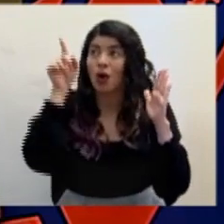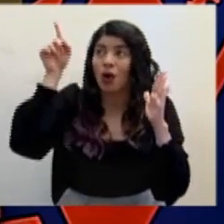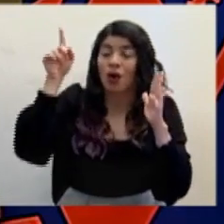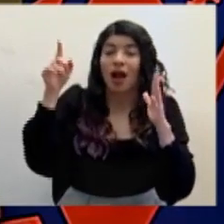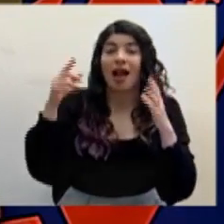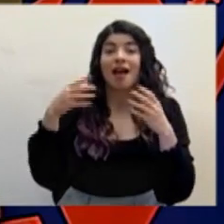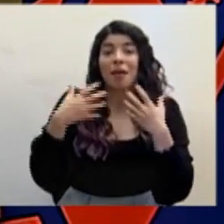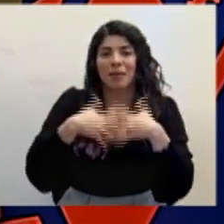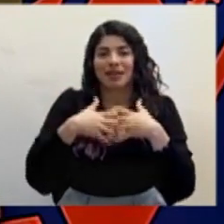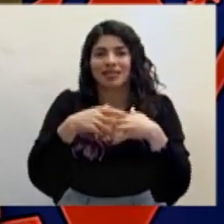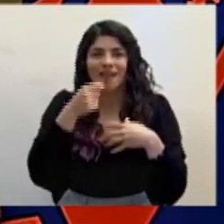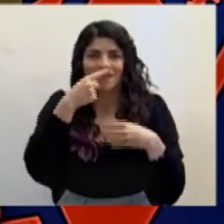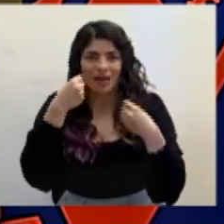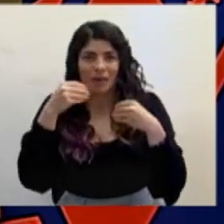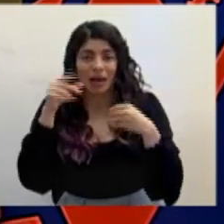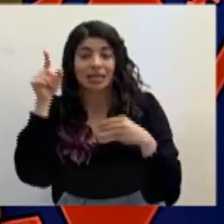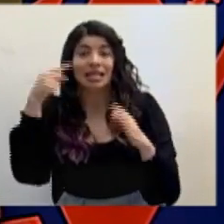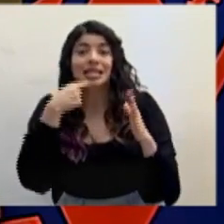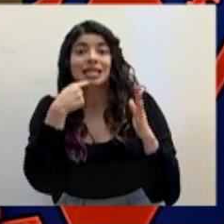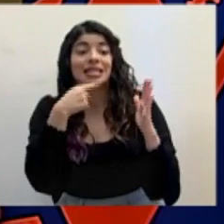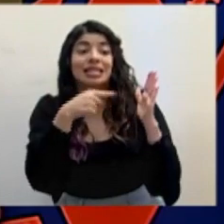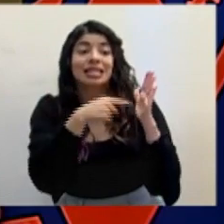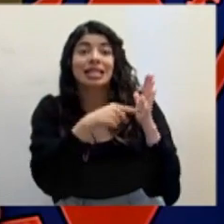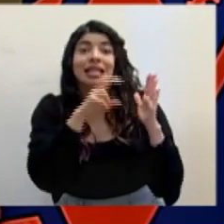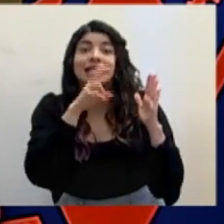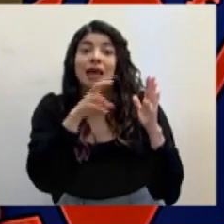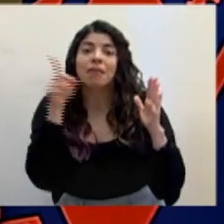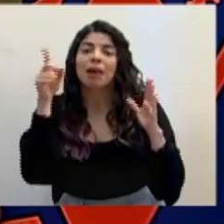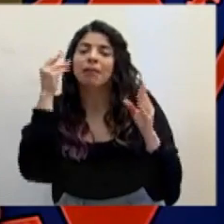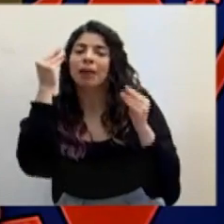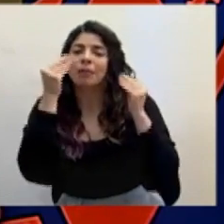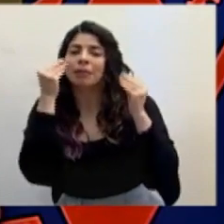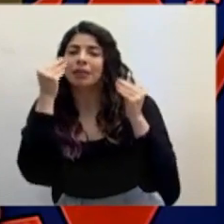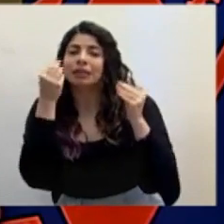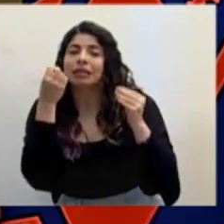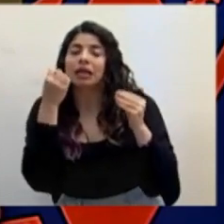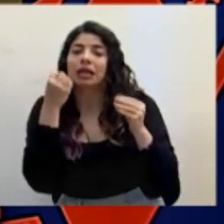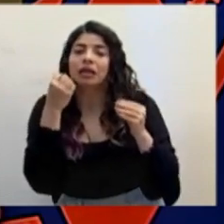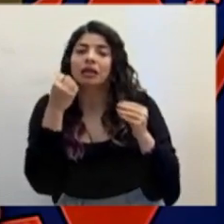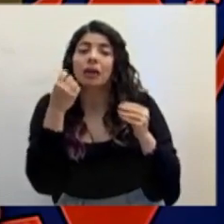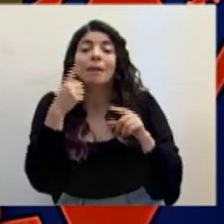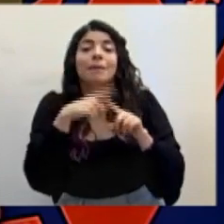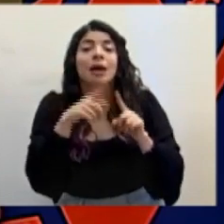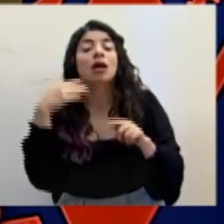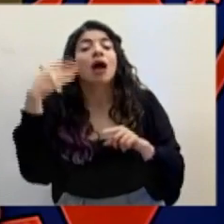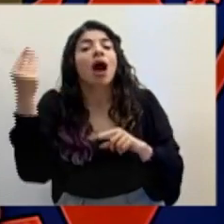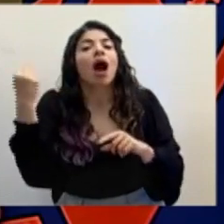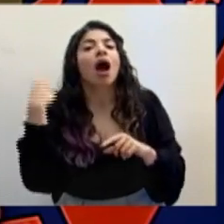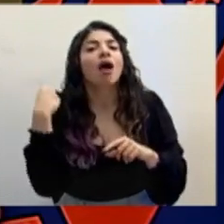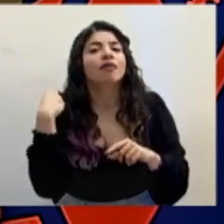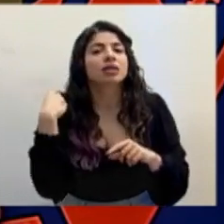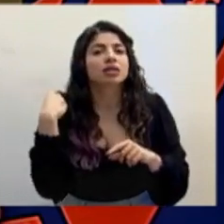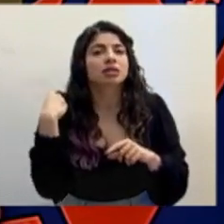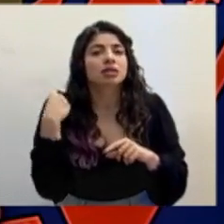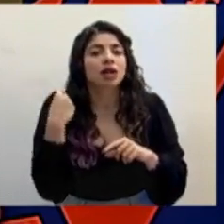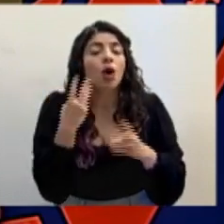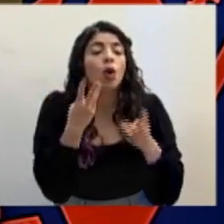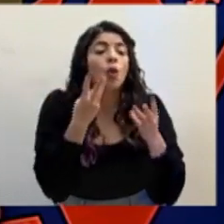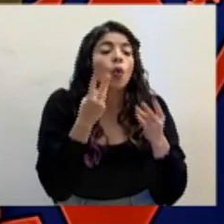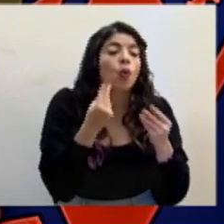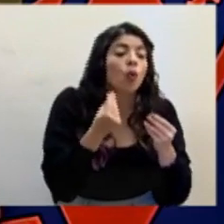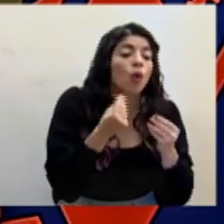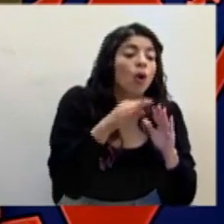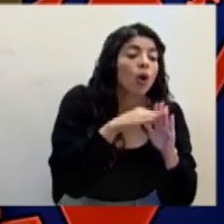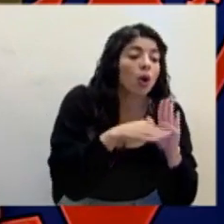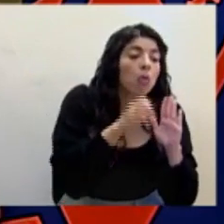farmacéutica ha reiterado que es un aspecto que tienen que valorar, pero que van a indicarnos hasta dónde podemos llegar con las